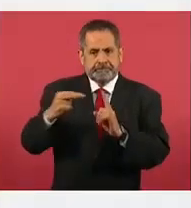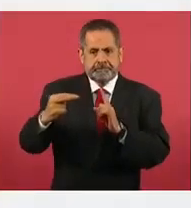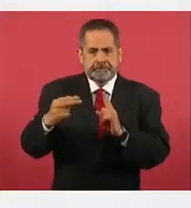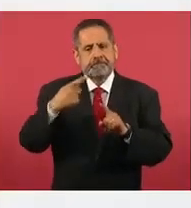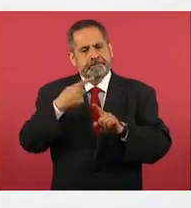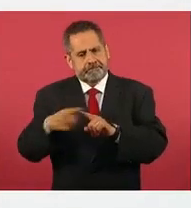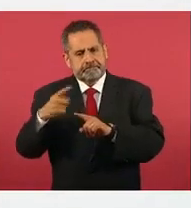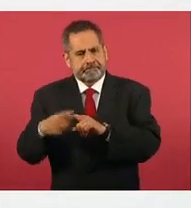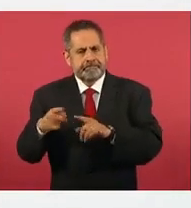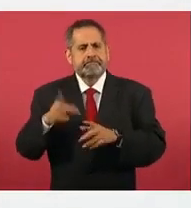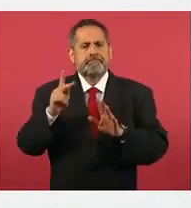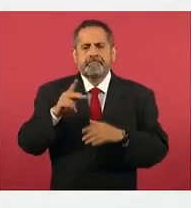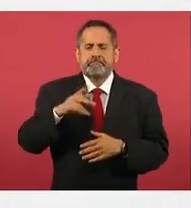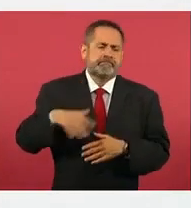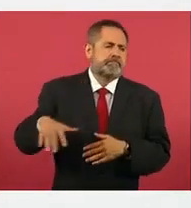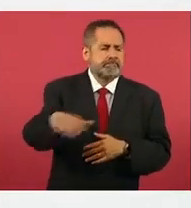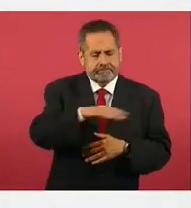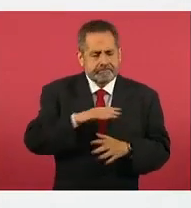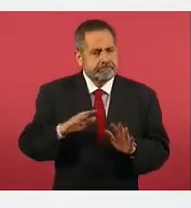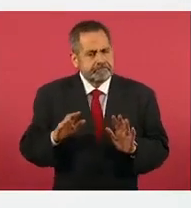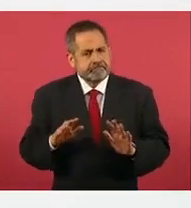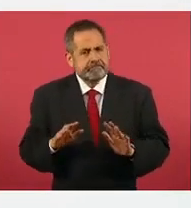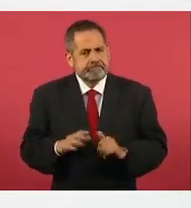Distintas, pero para tranquilidad también